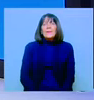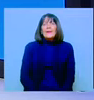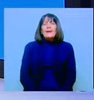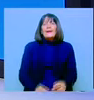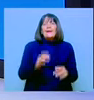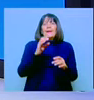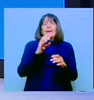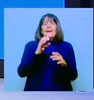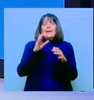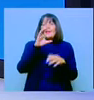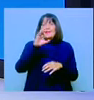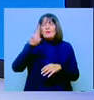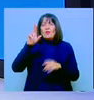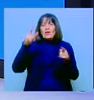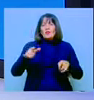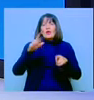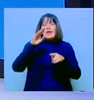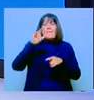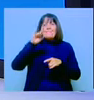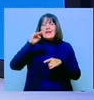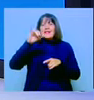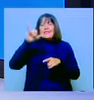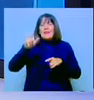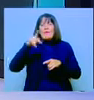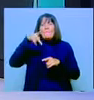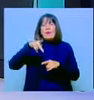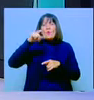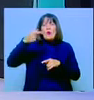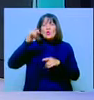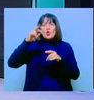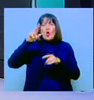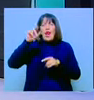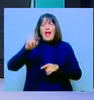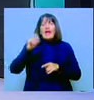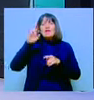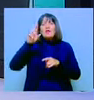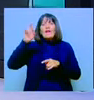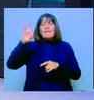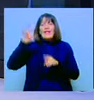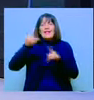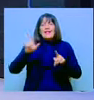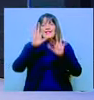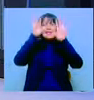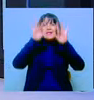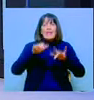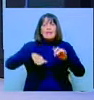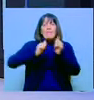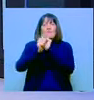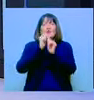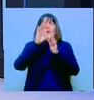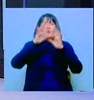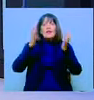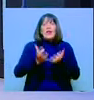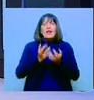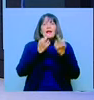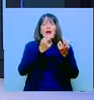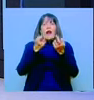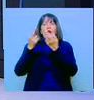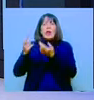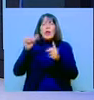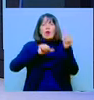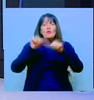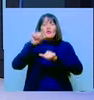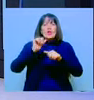Cristiano Ronaldo Lionel Messi Pep Guardiola y hasta Roger Federer son parte de las Estrellas del deporte mundial que donaron en la lucha contra